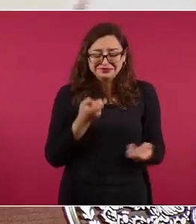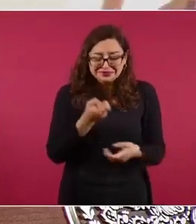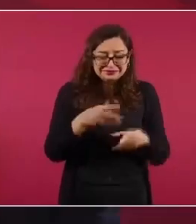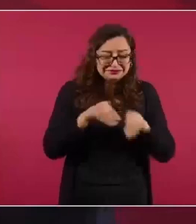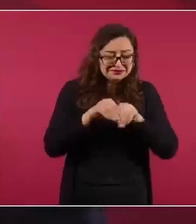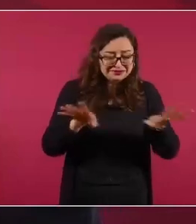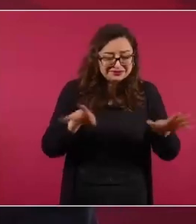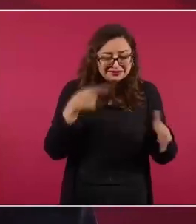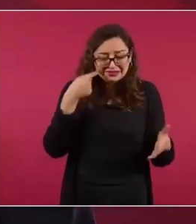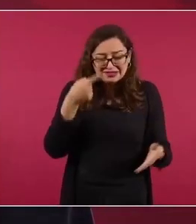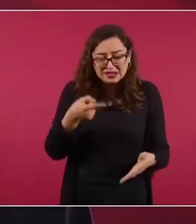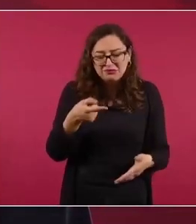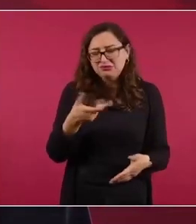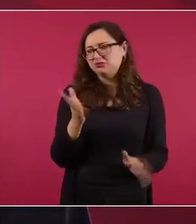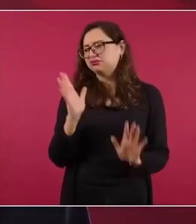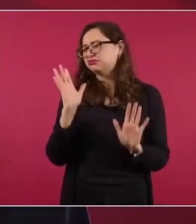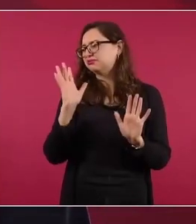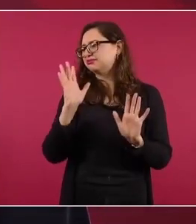hasta rechaza eso, pues.